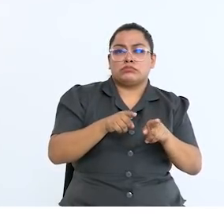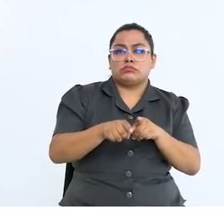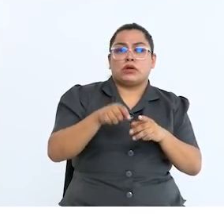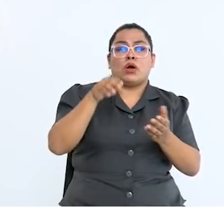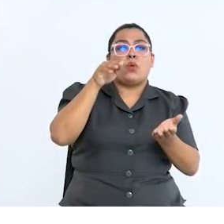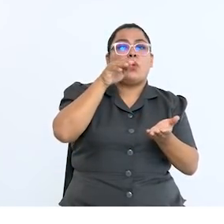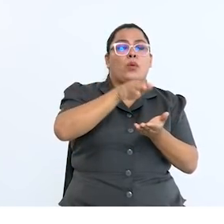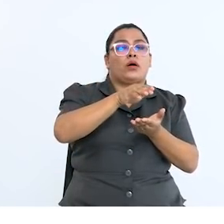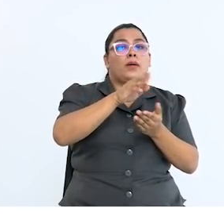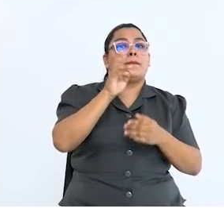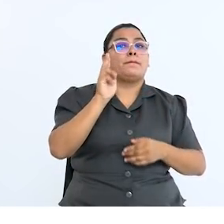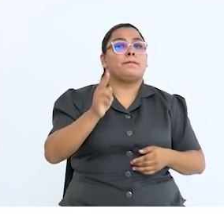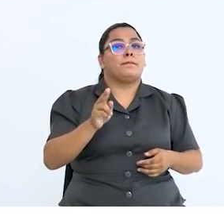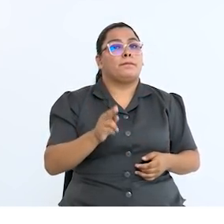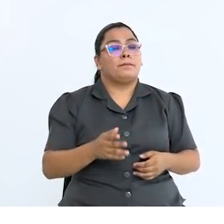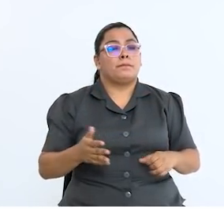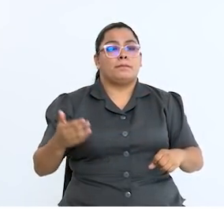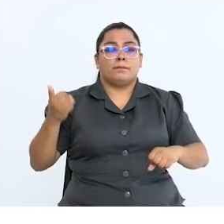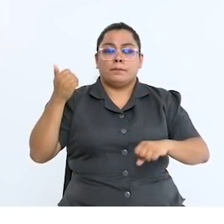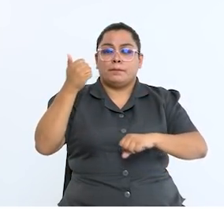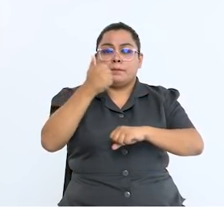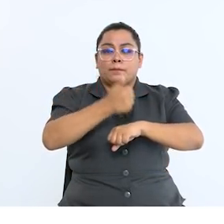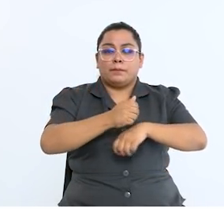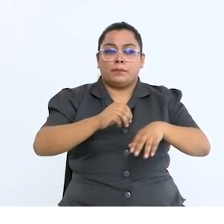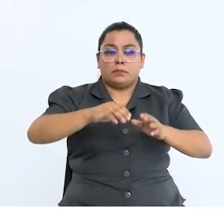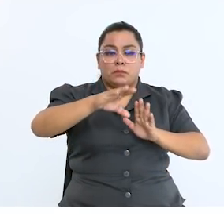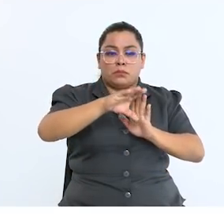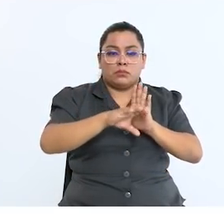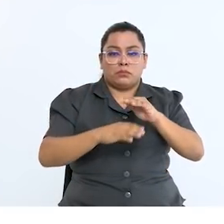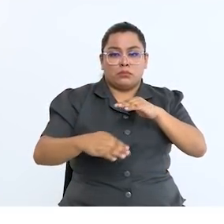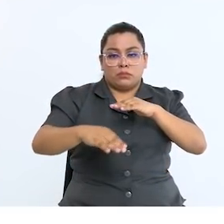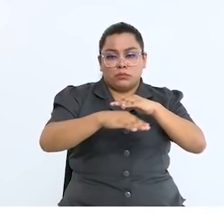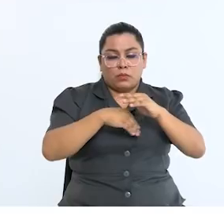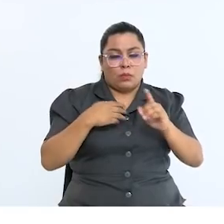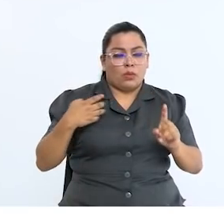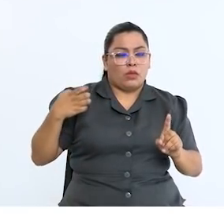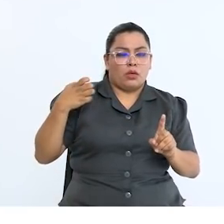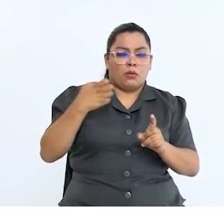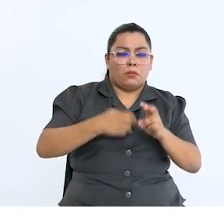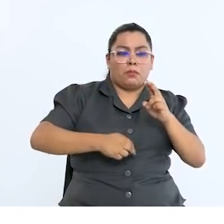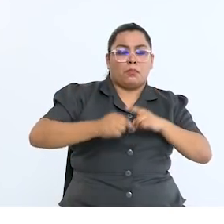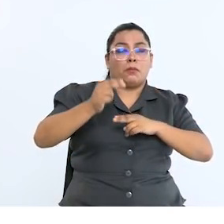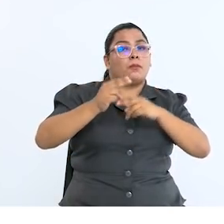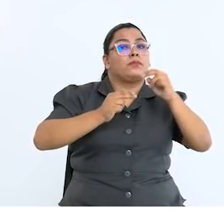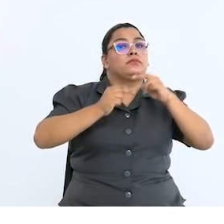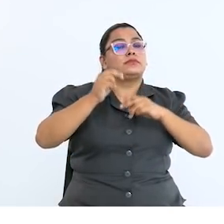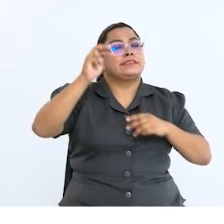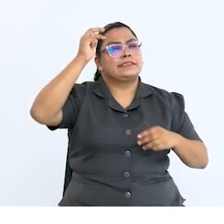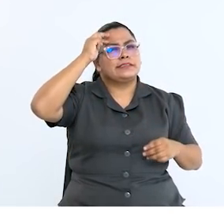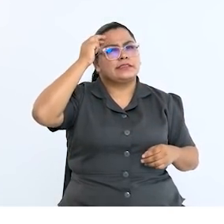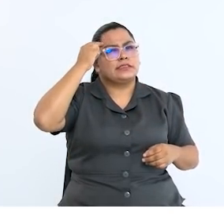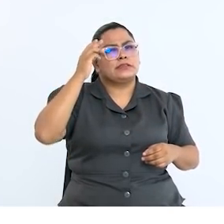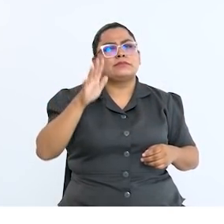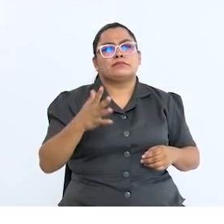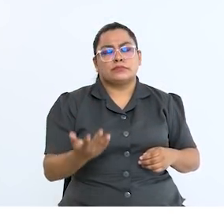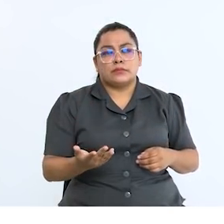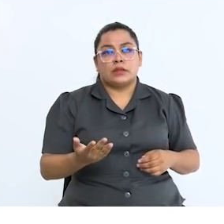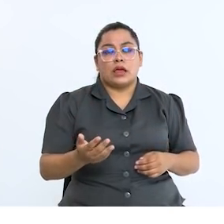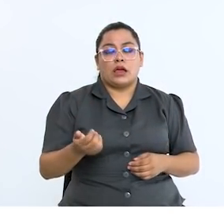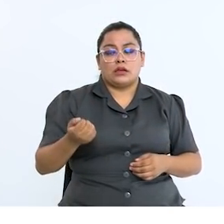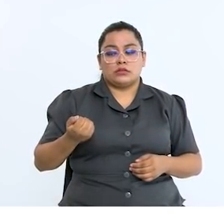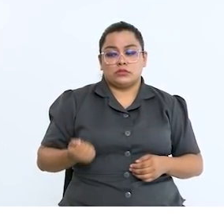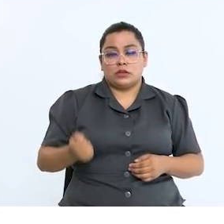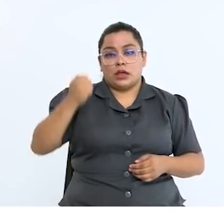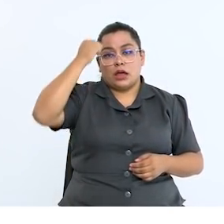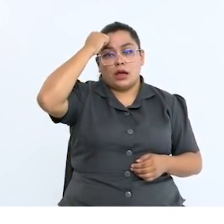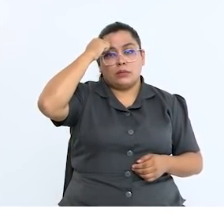competencias por unidad. Asimismo, los fundamentos curriculares se basan en un enfoque constructivista. ¿Qué quiere decir esto?